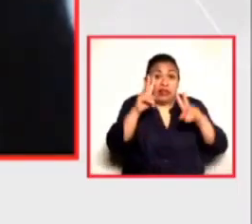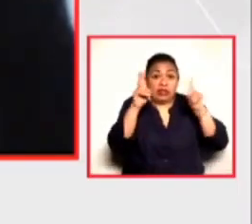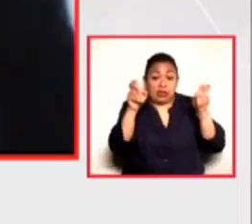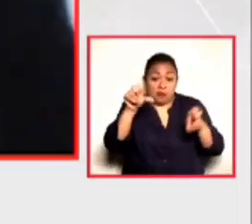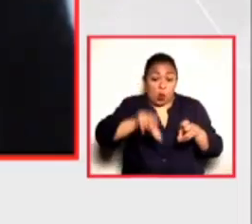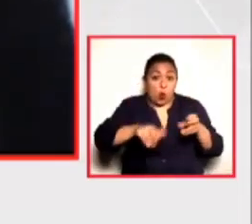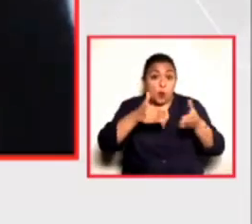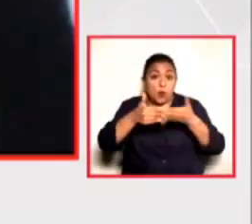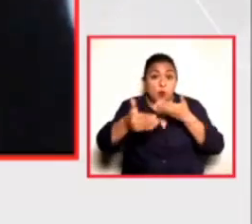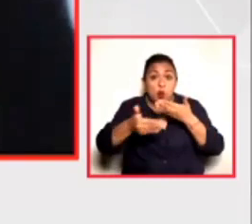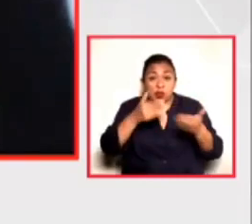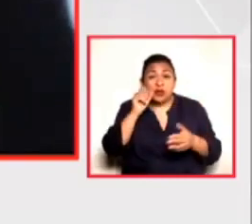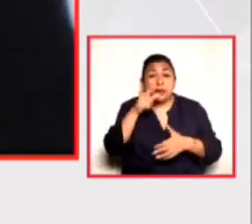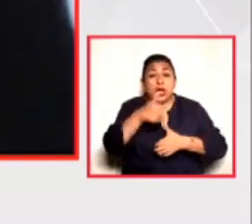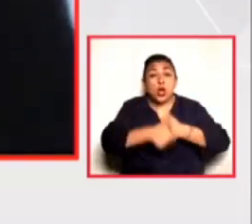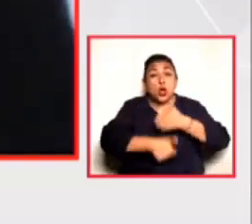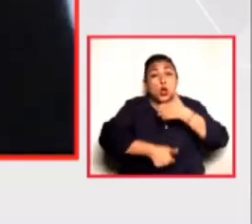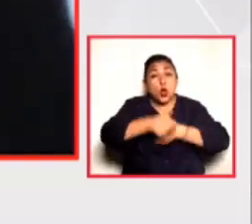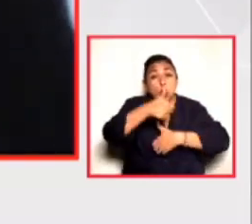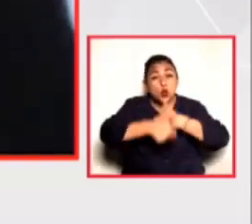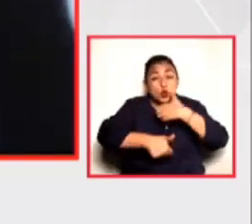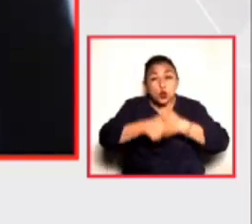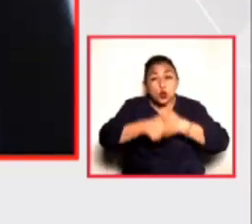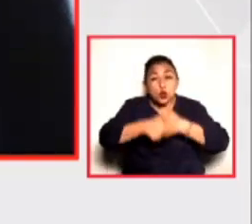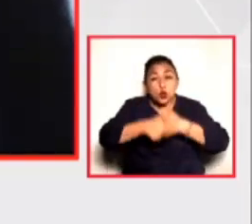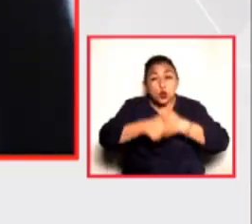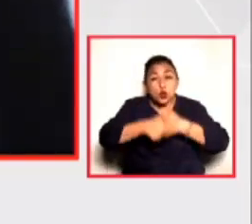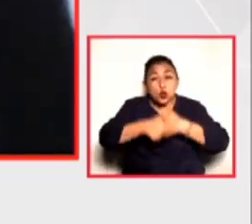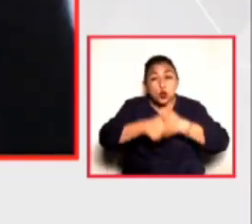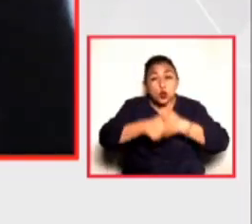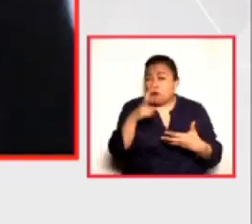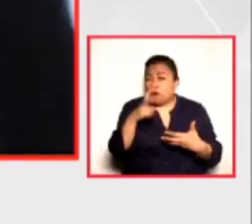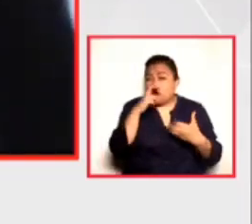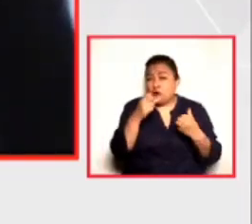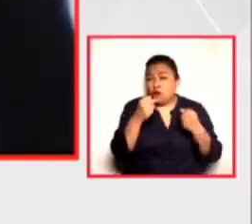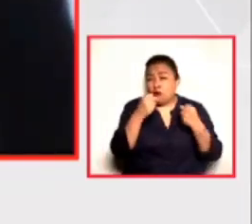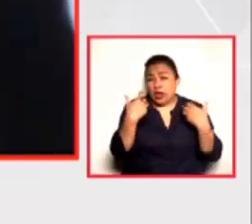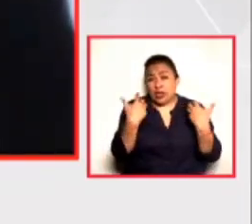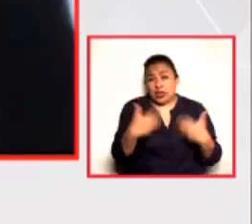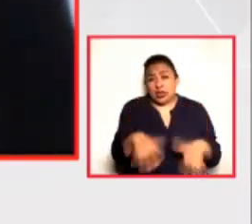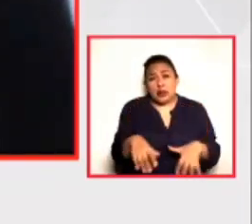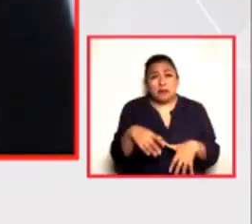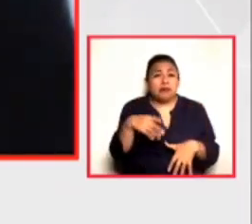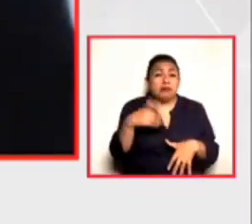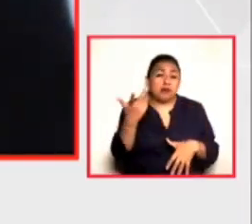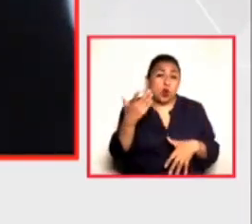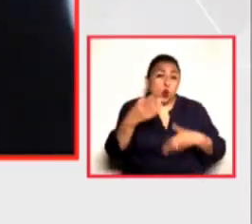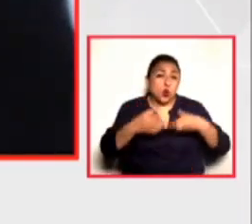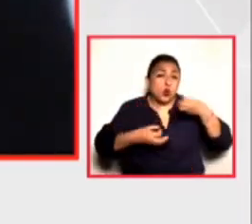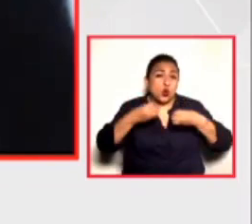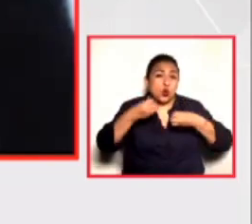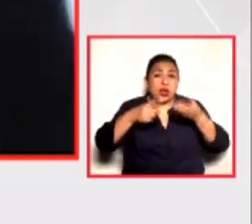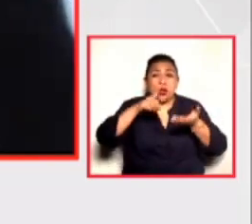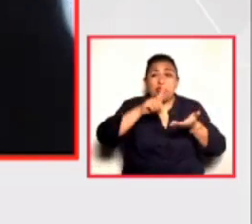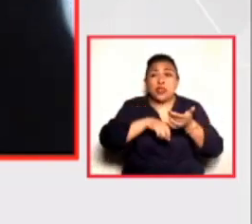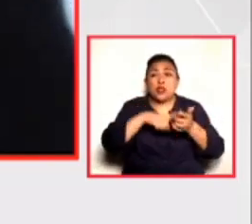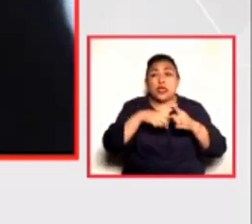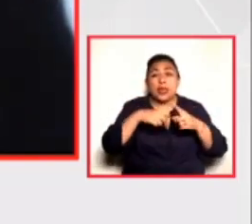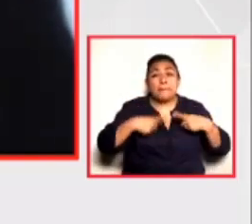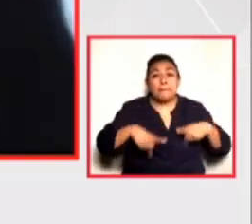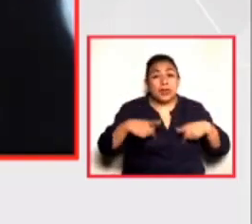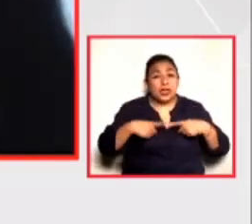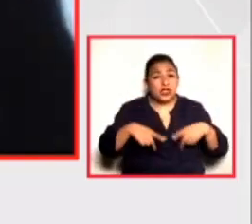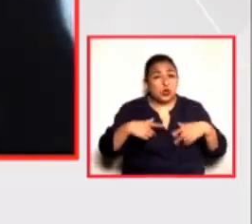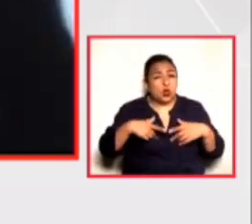Además, es un concurso con una gran exigencia, el jurado también. Pues es un jurado integrado por gente de primer orden,